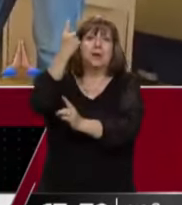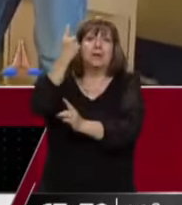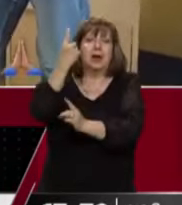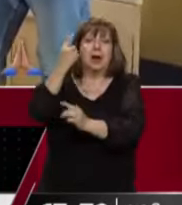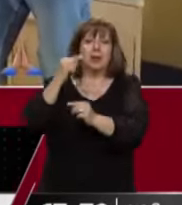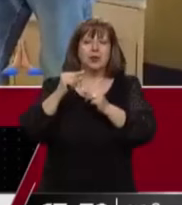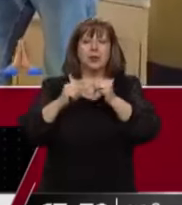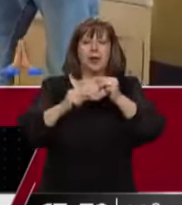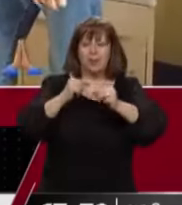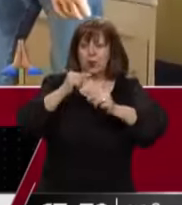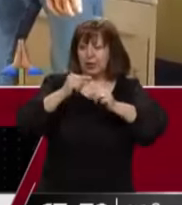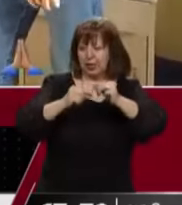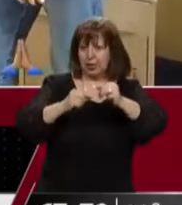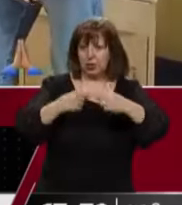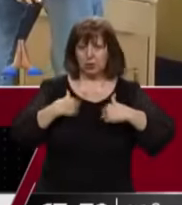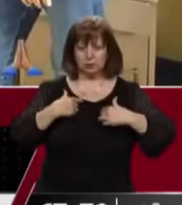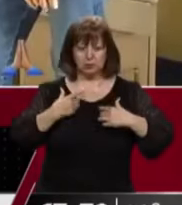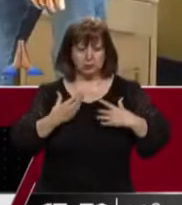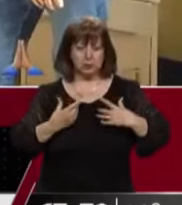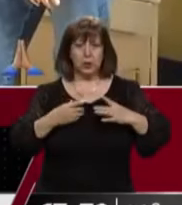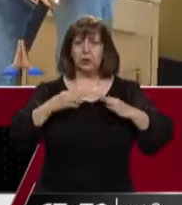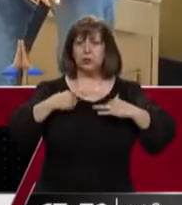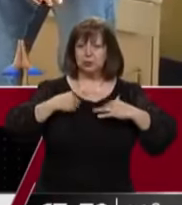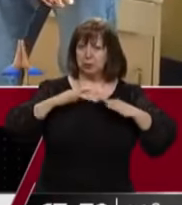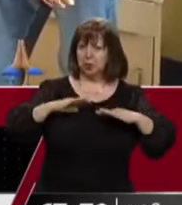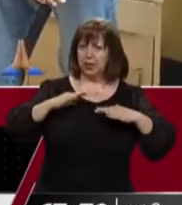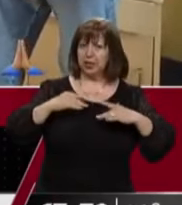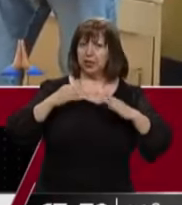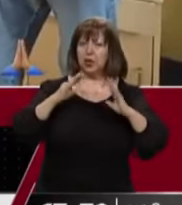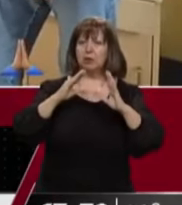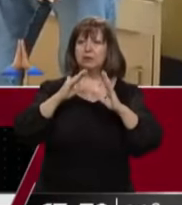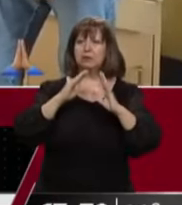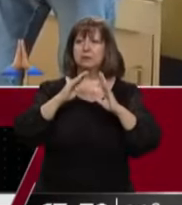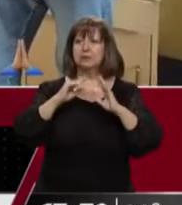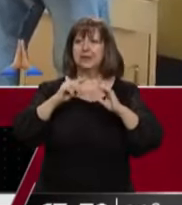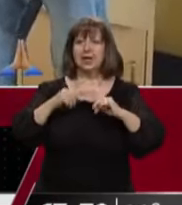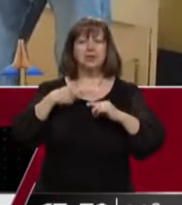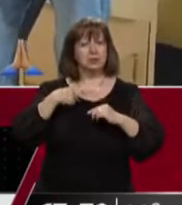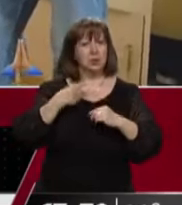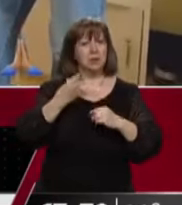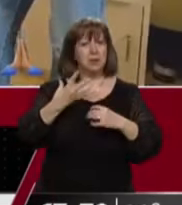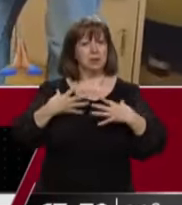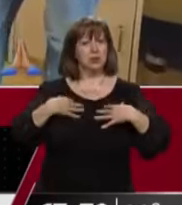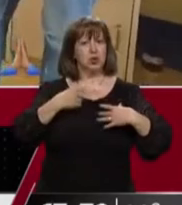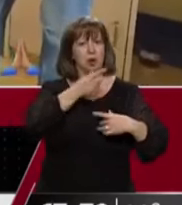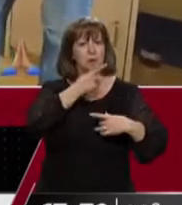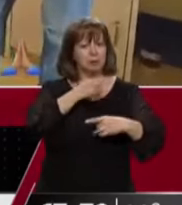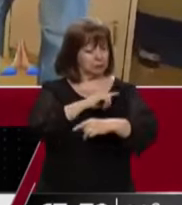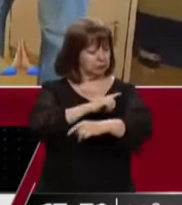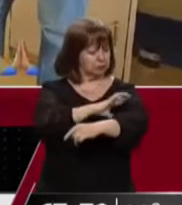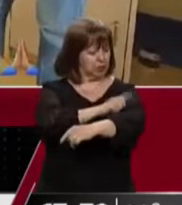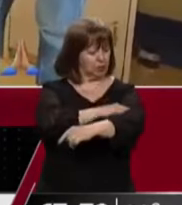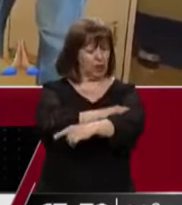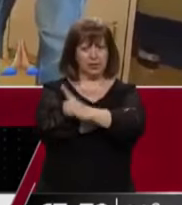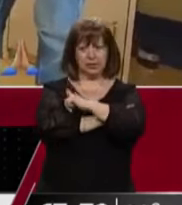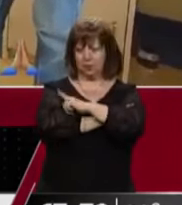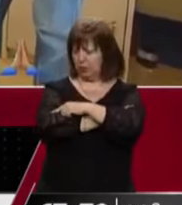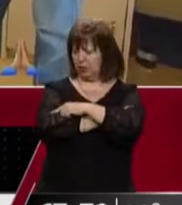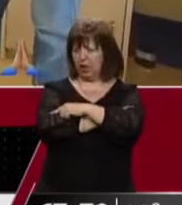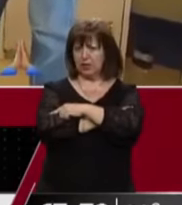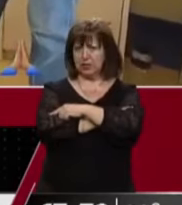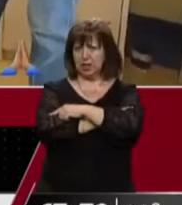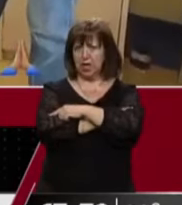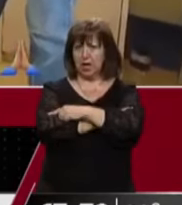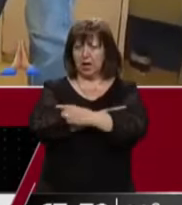teniendo avances. Lo positivo es que ha bajado un poquito la lesión, he vuelto a tener mucha más fuerza y bueno, fuerza más que nada